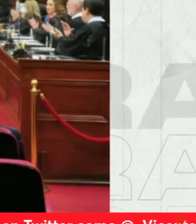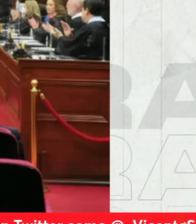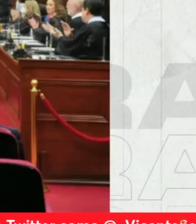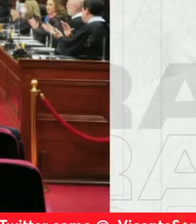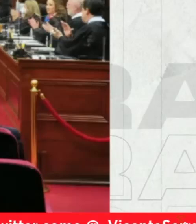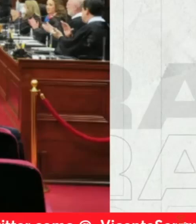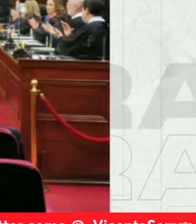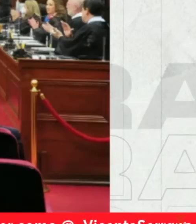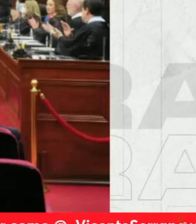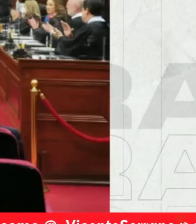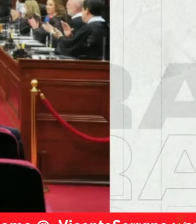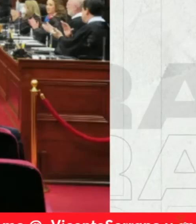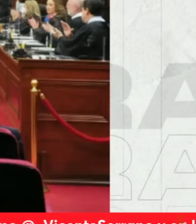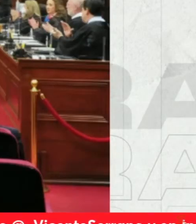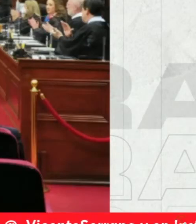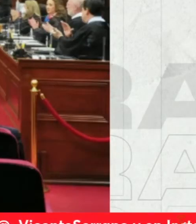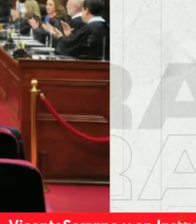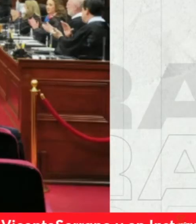primero,